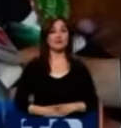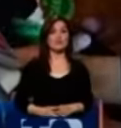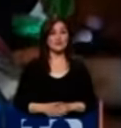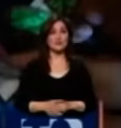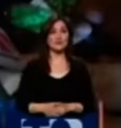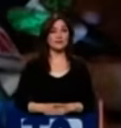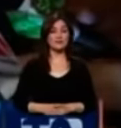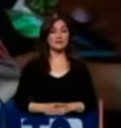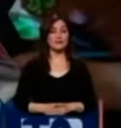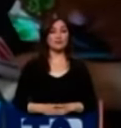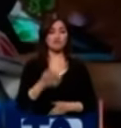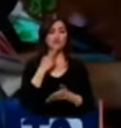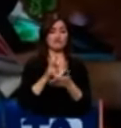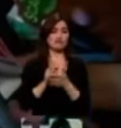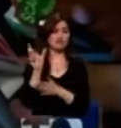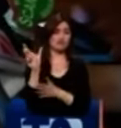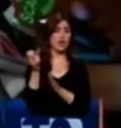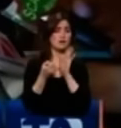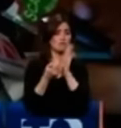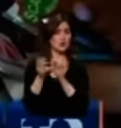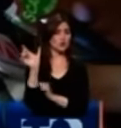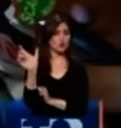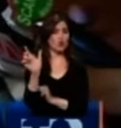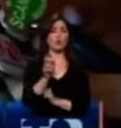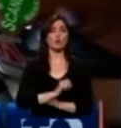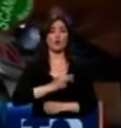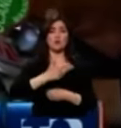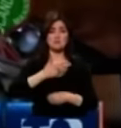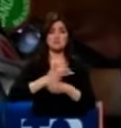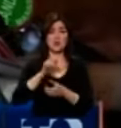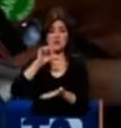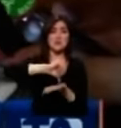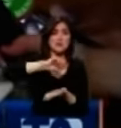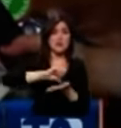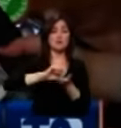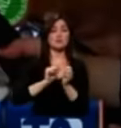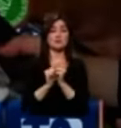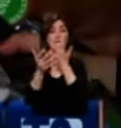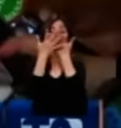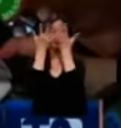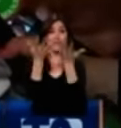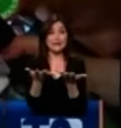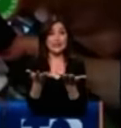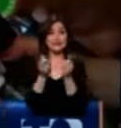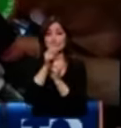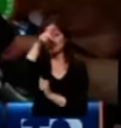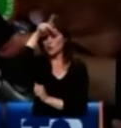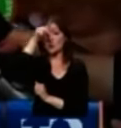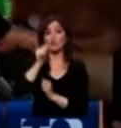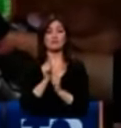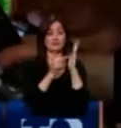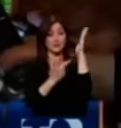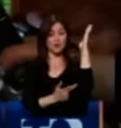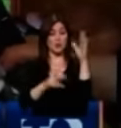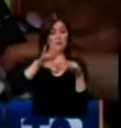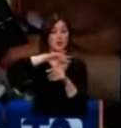Hemos recibido las cartas credenciales de Guatemala, Irán, Gran Bretaña y Perú. Este es un acto protocolario que se hace cuando hay un cambio